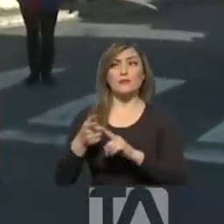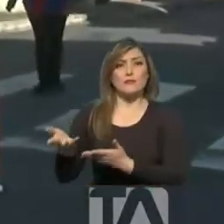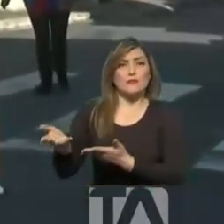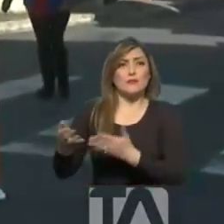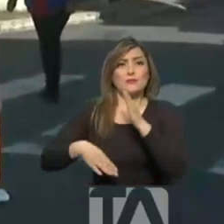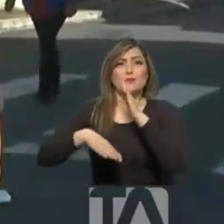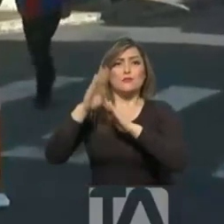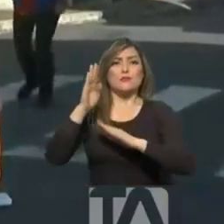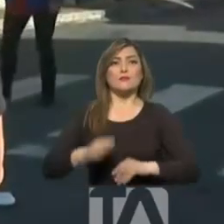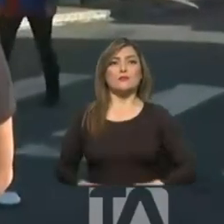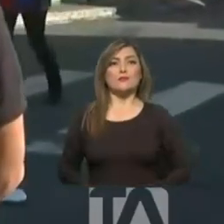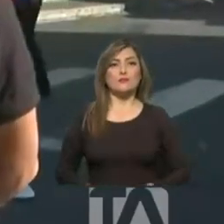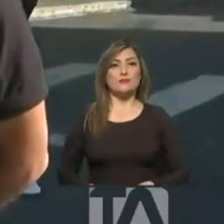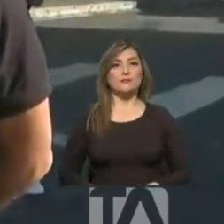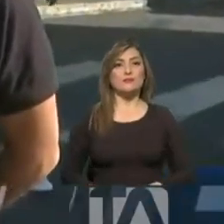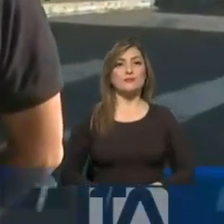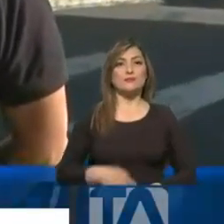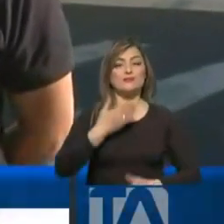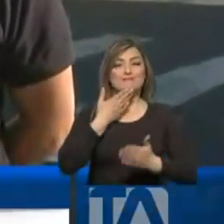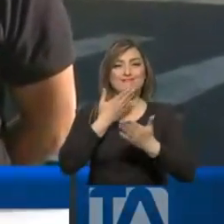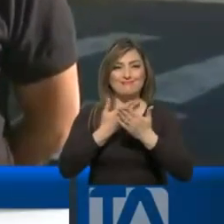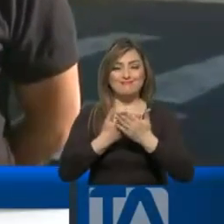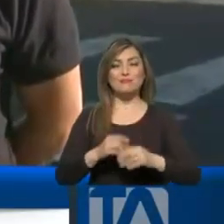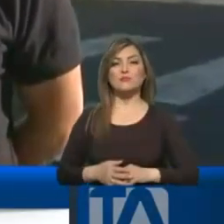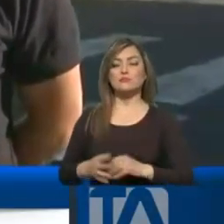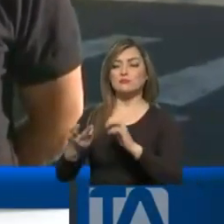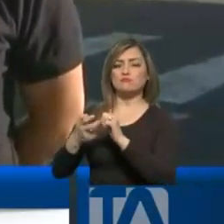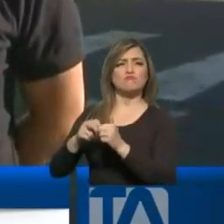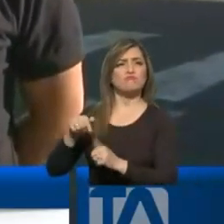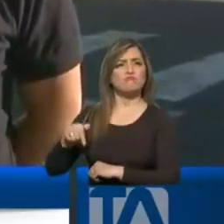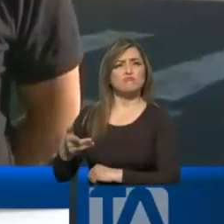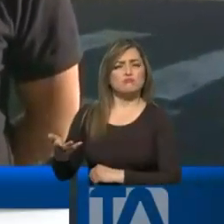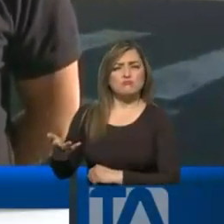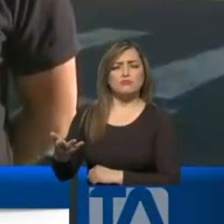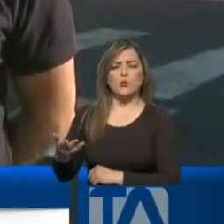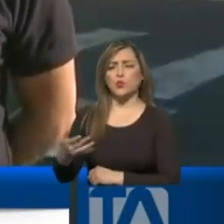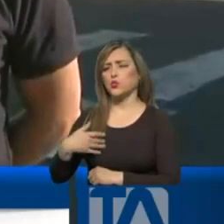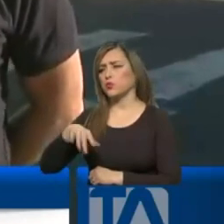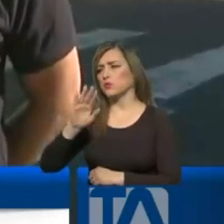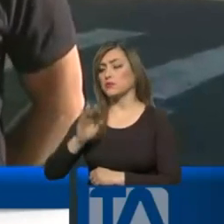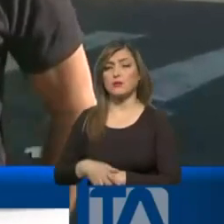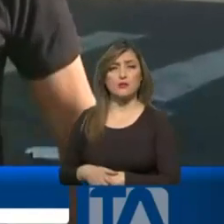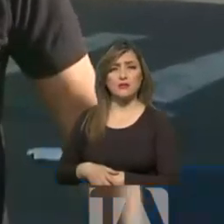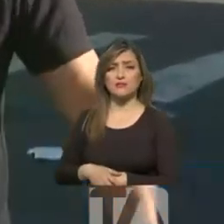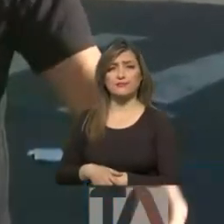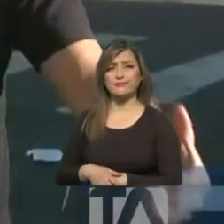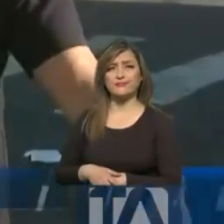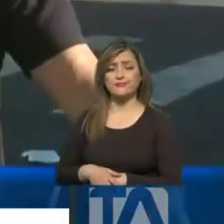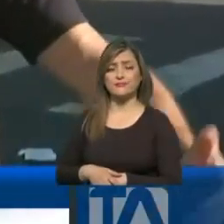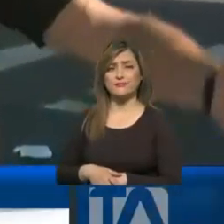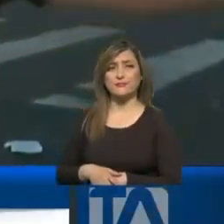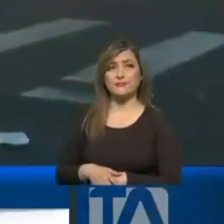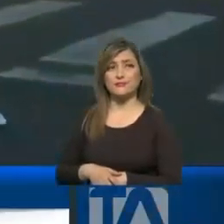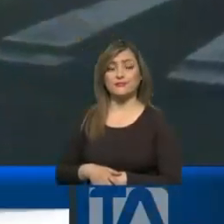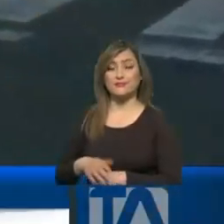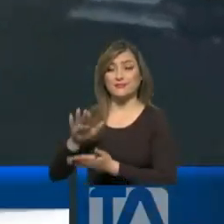con mayor frecuencia? Sí, muchas gracias, Fernanda. Este problema lo tenemos frecuente. Vienen a botarnos escombros ahora